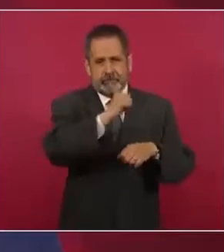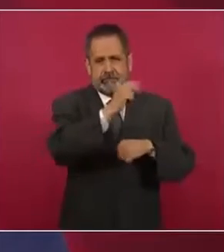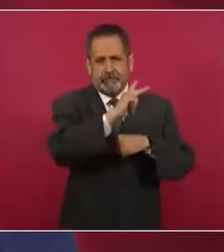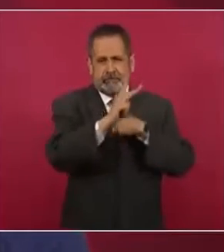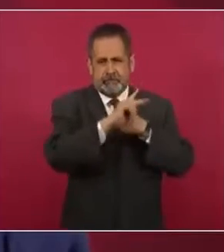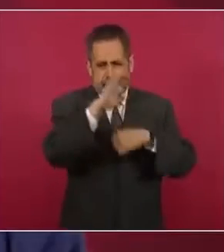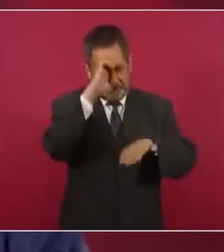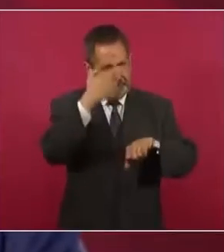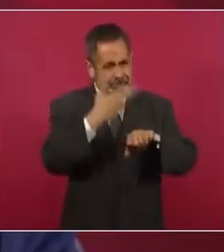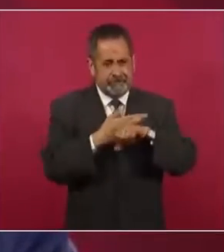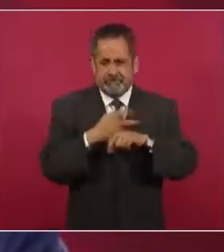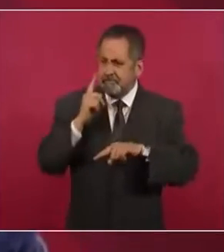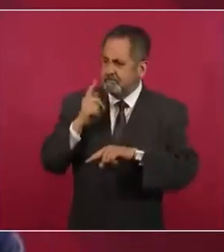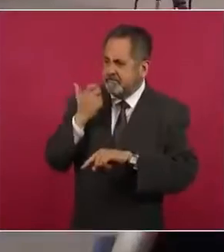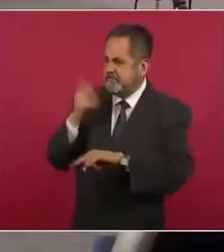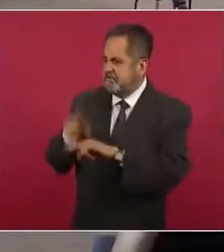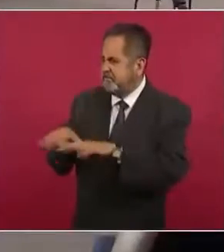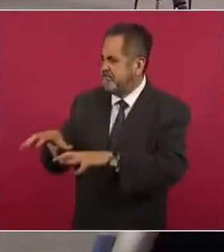No solo las empresas,